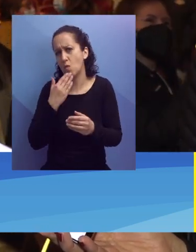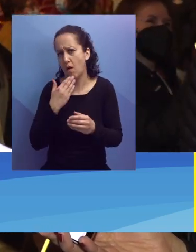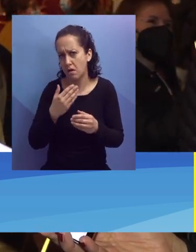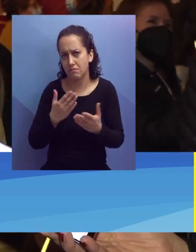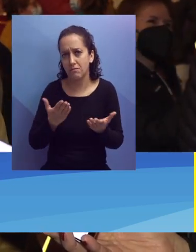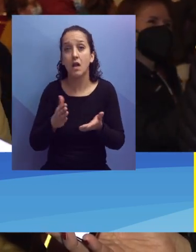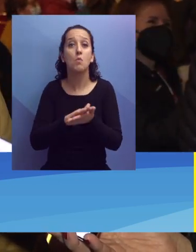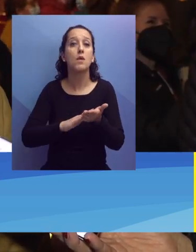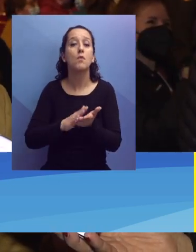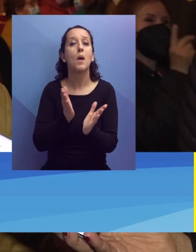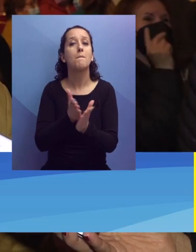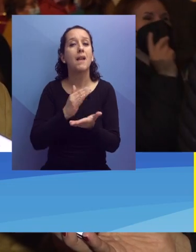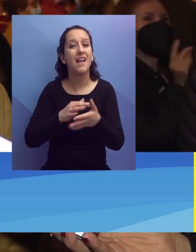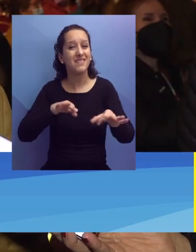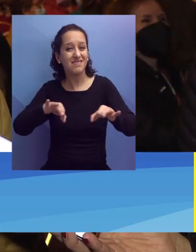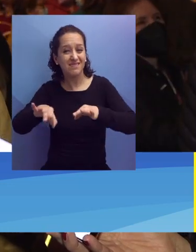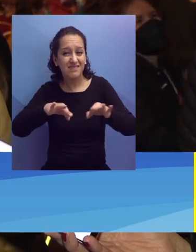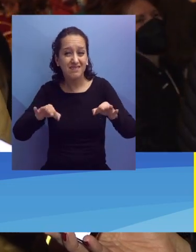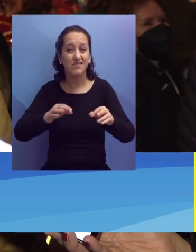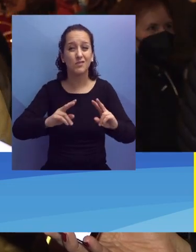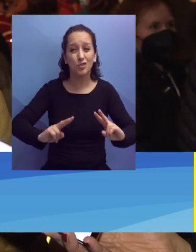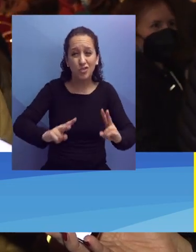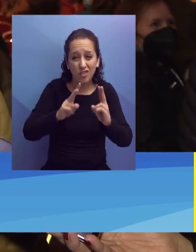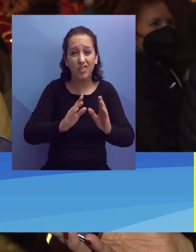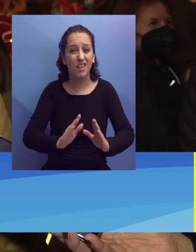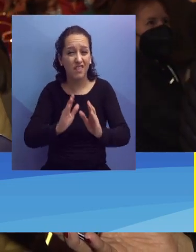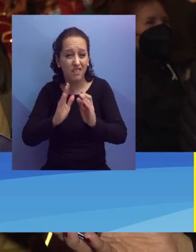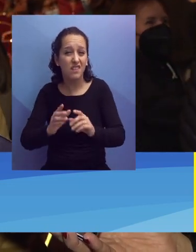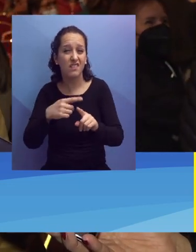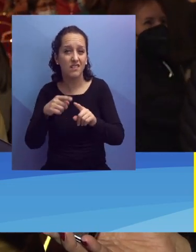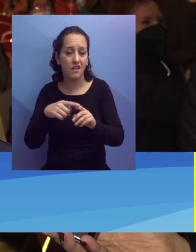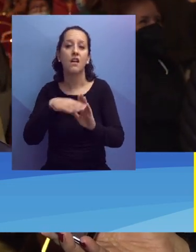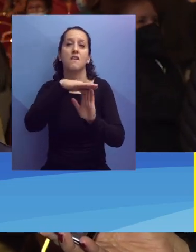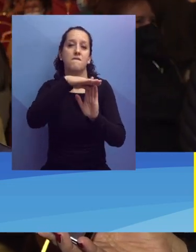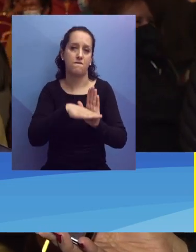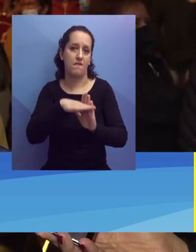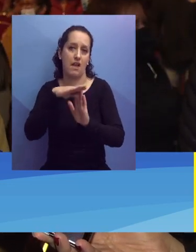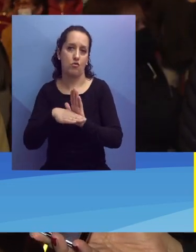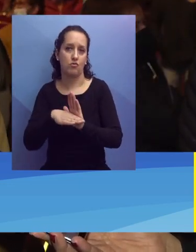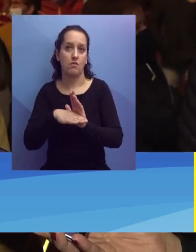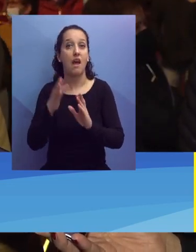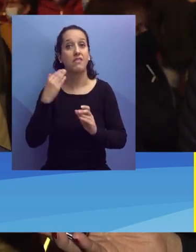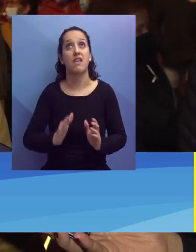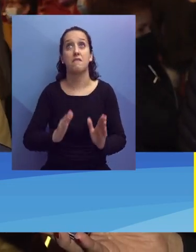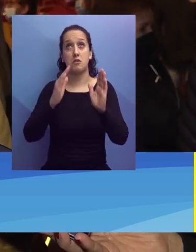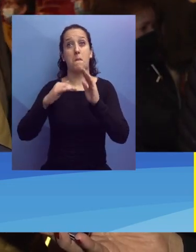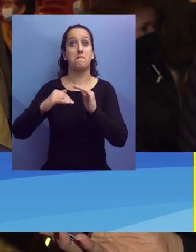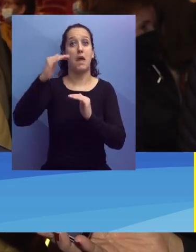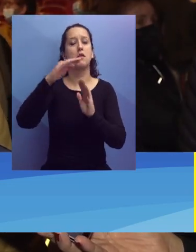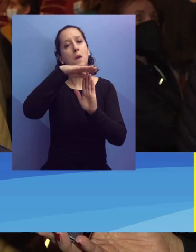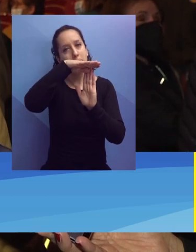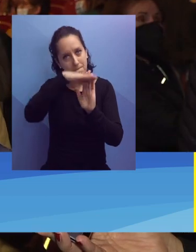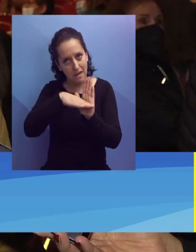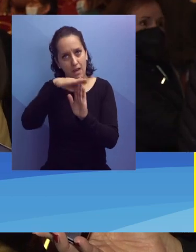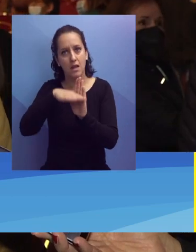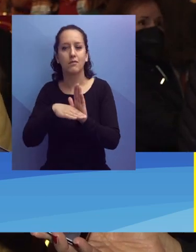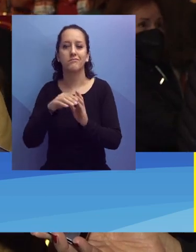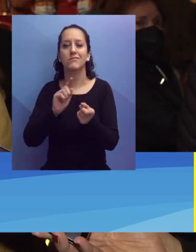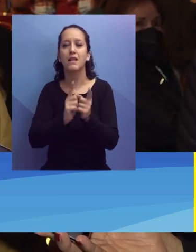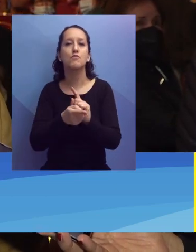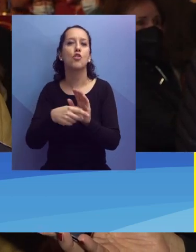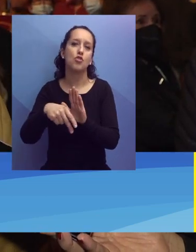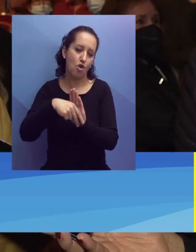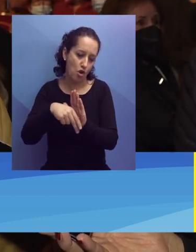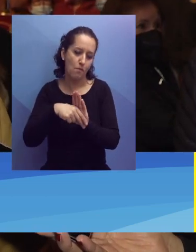poder publicar y que entrara en vigencia el nuevo plan regulador, por ejemplo, que efectivamente rebajó la altura y cambió, digamos, finalmente la normativa